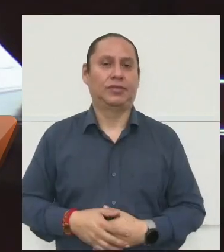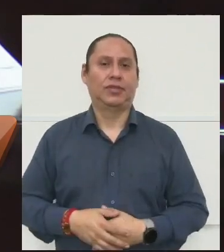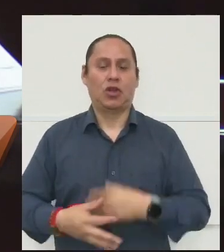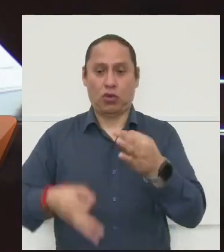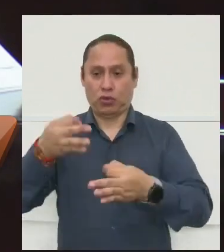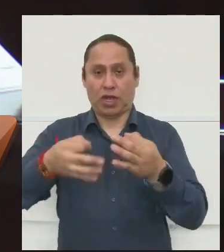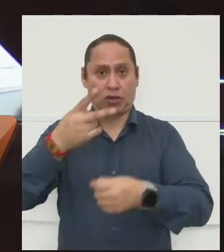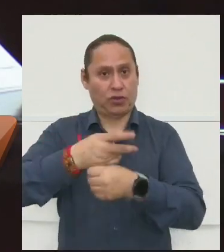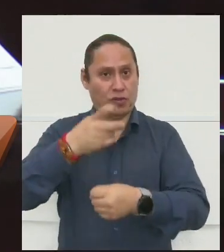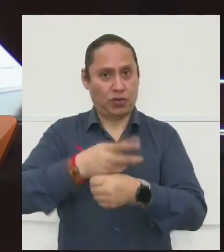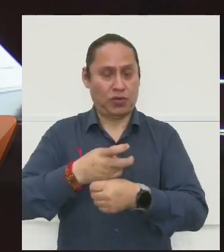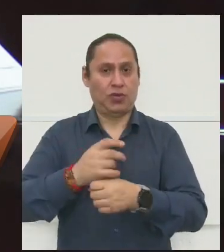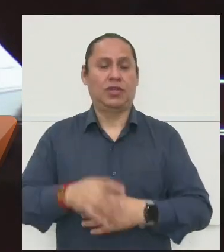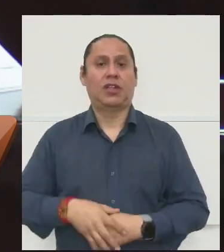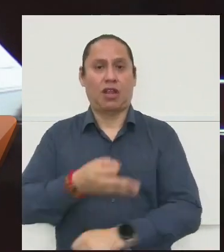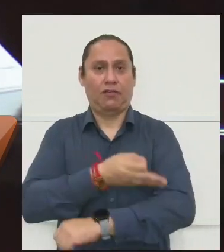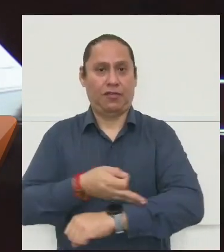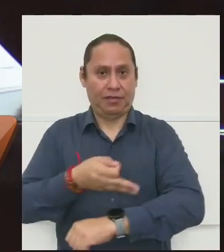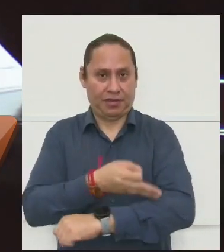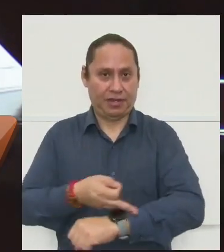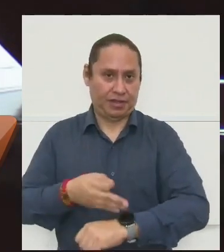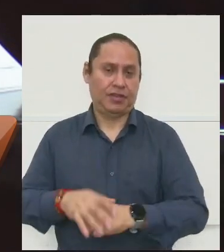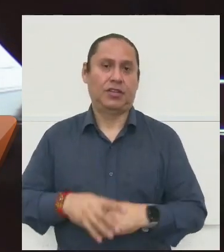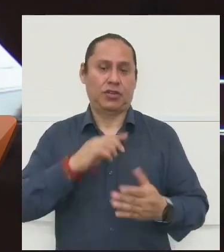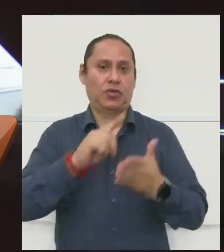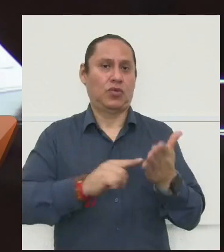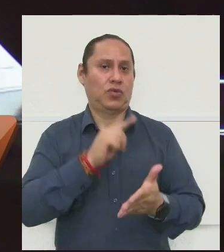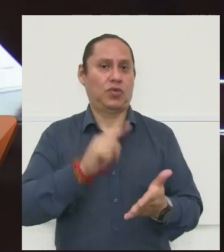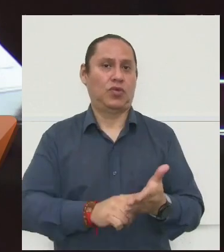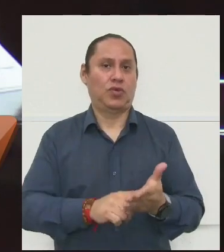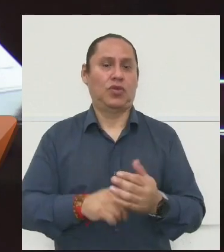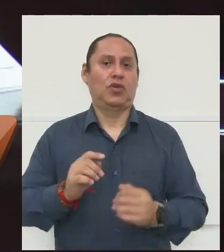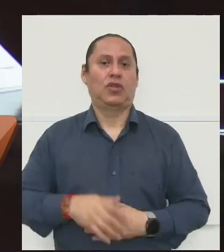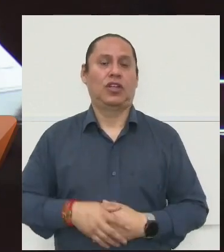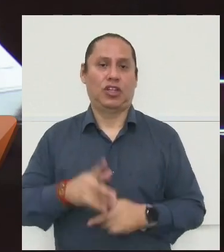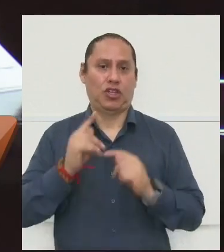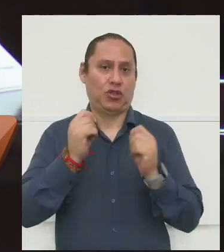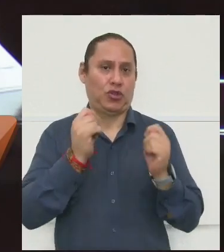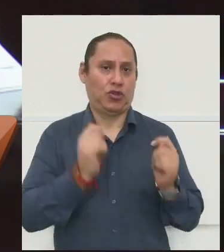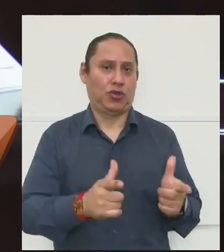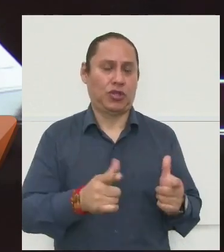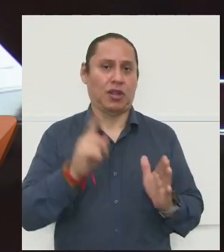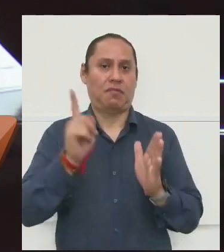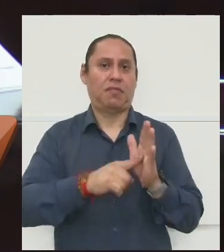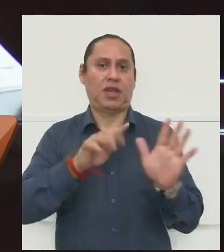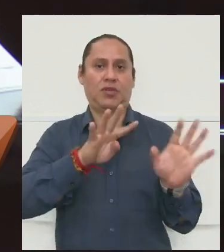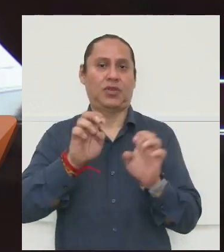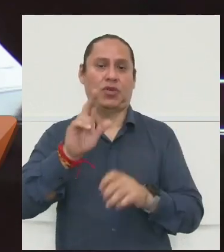juzgado segundo del ramo familiar del distrito judicial de tuxla